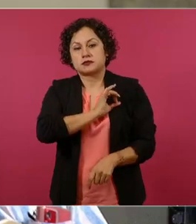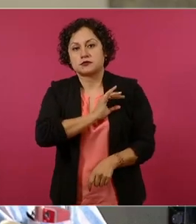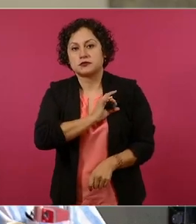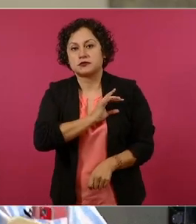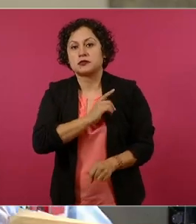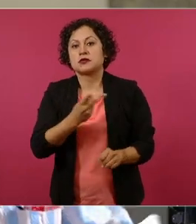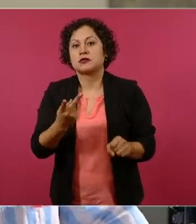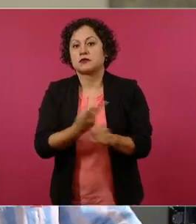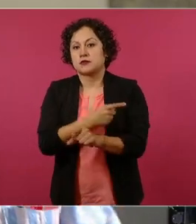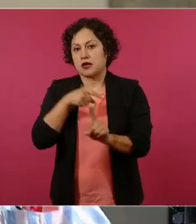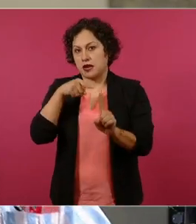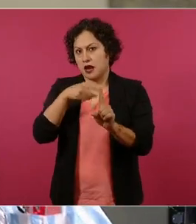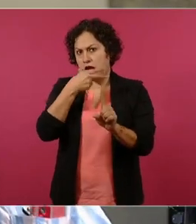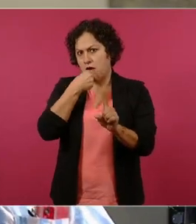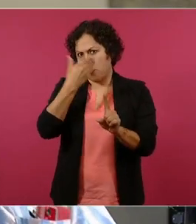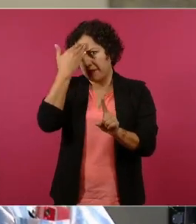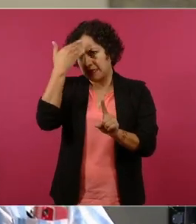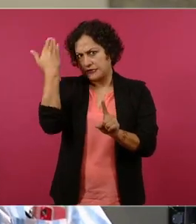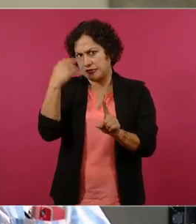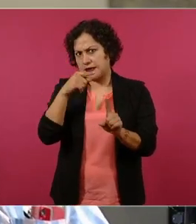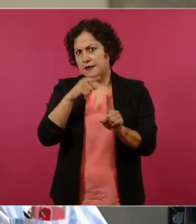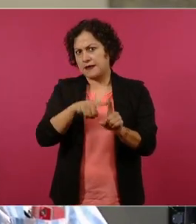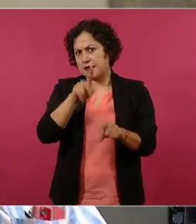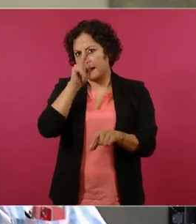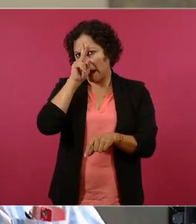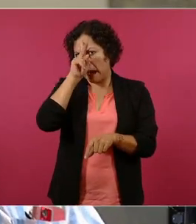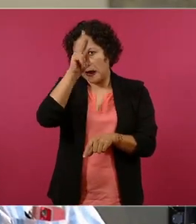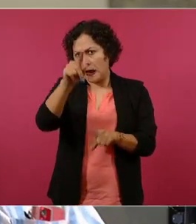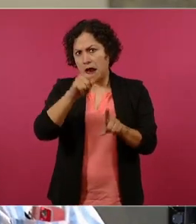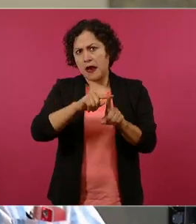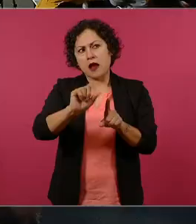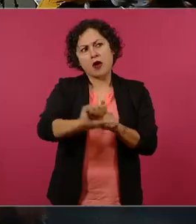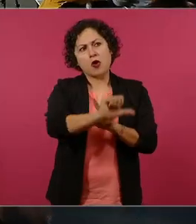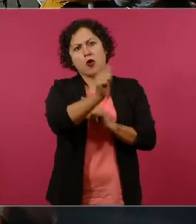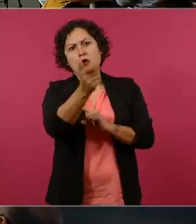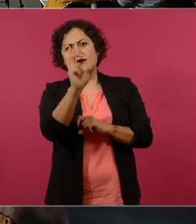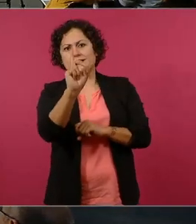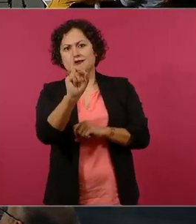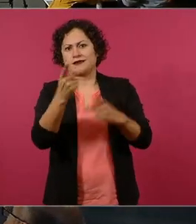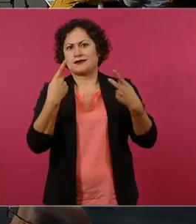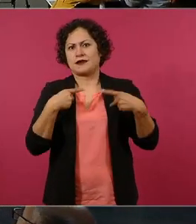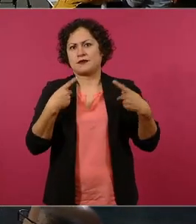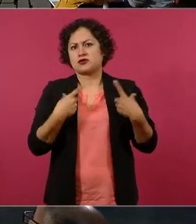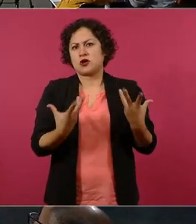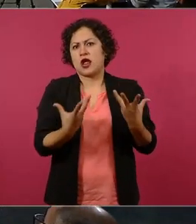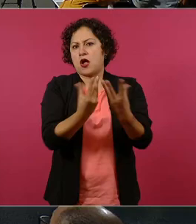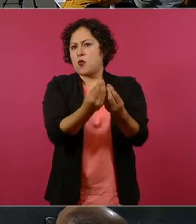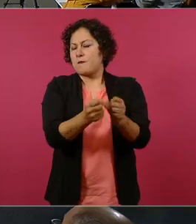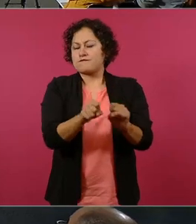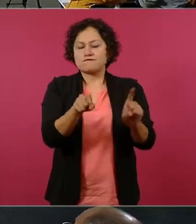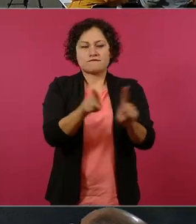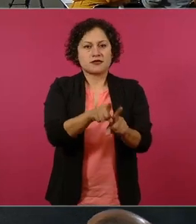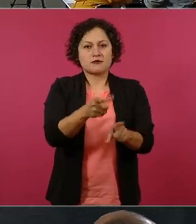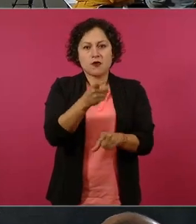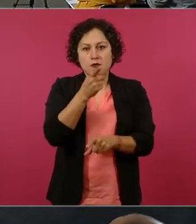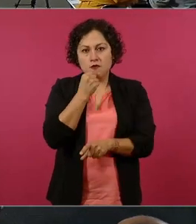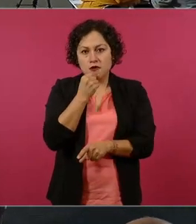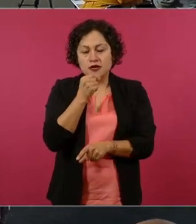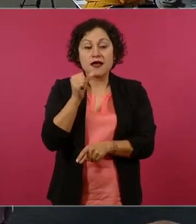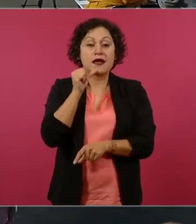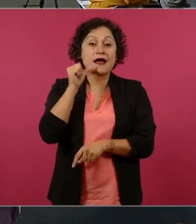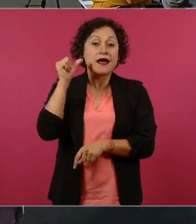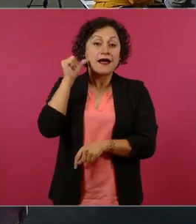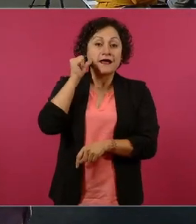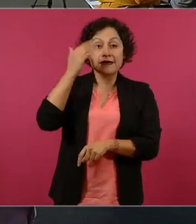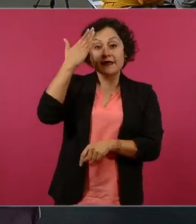direccionada a la violencia participó junto con 30 personas más muchos de ellos policías Ayer fue detenido el jefe de la